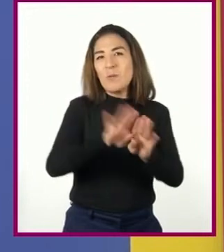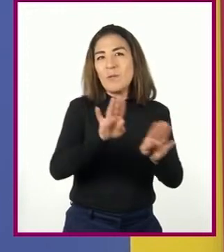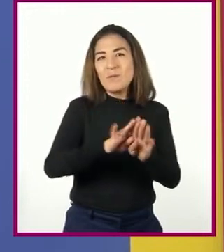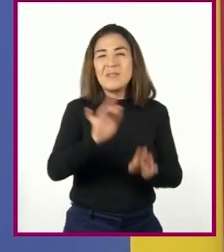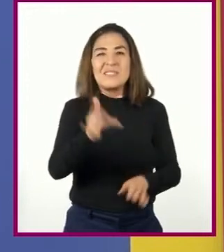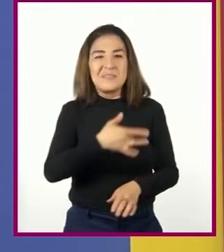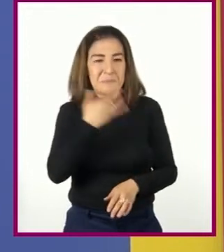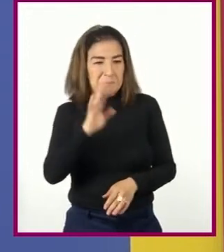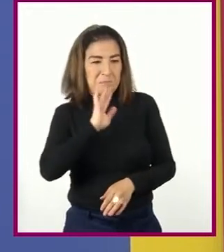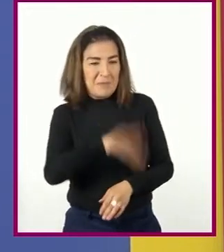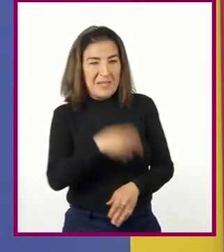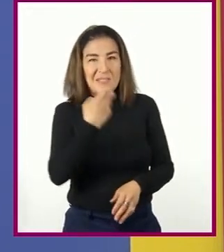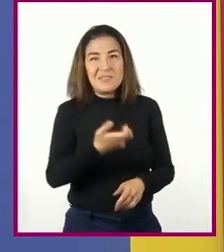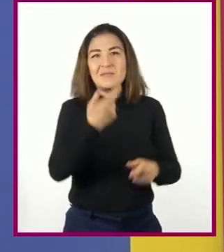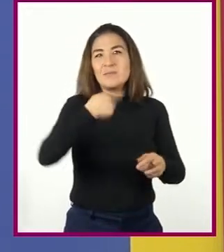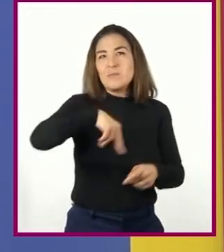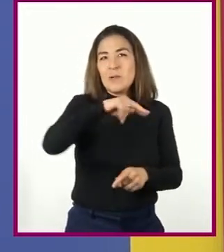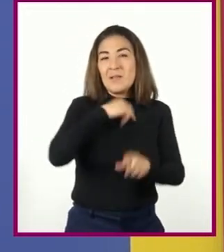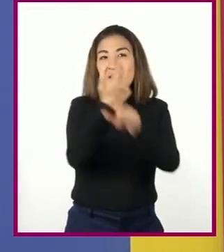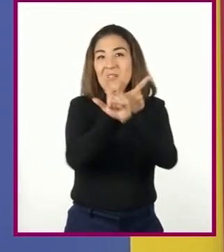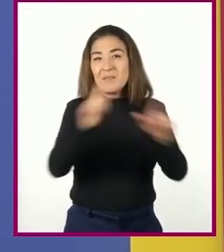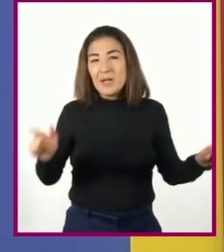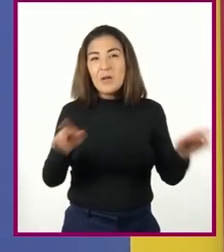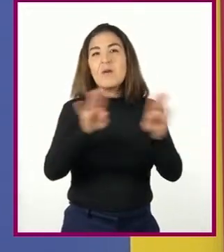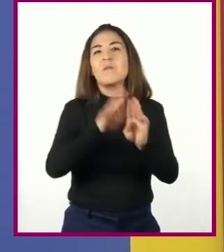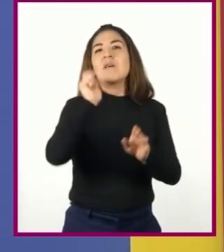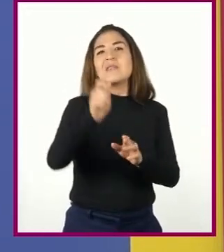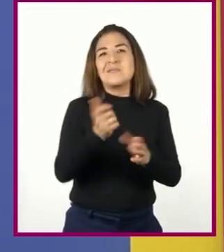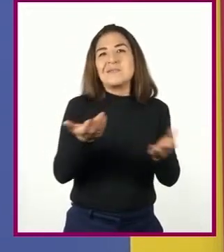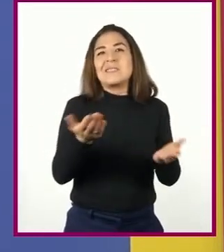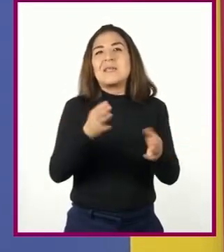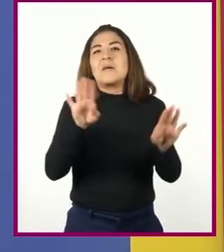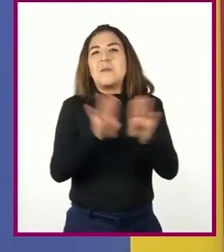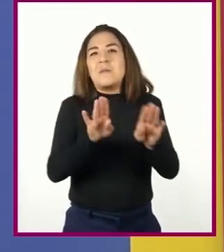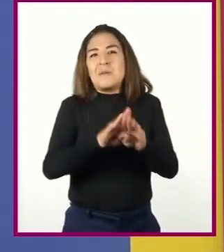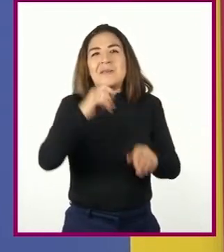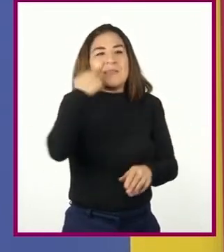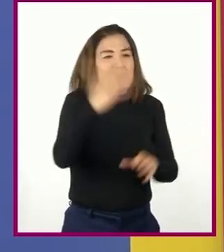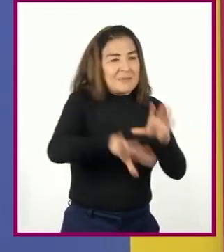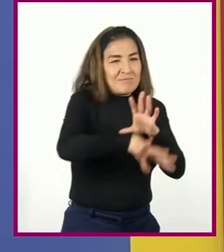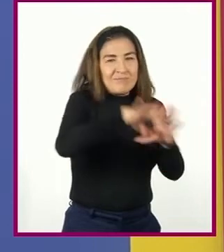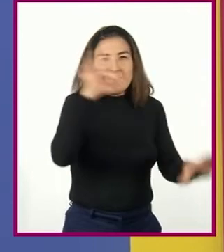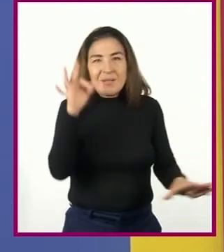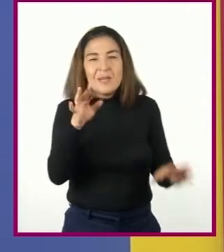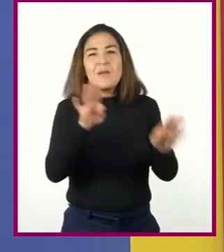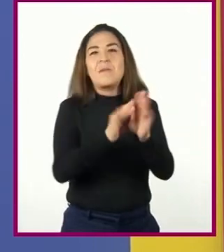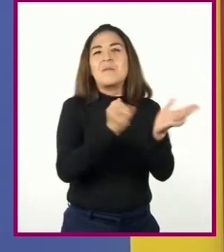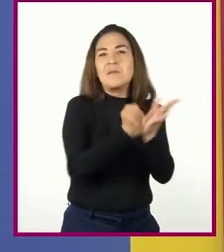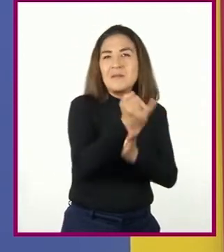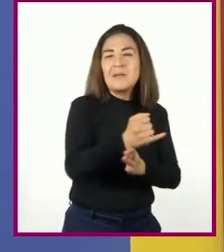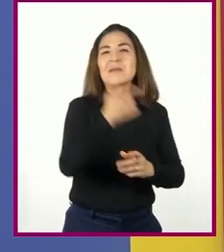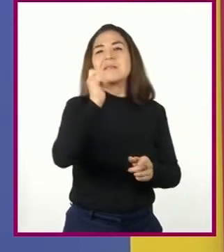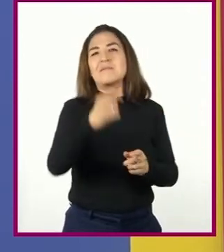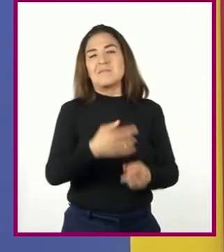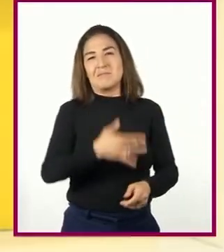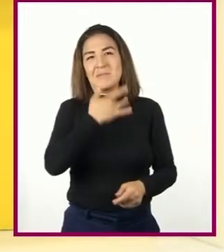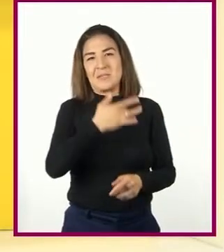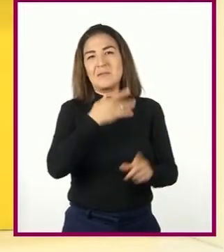y deriven en quitarnos o reducir las posibilidades que tenemos de elección, autonomía y toma de